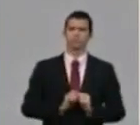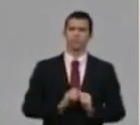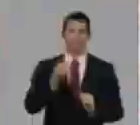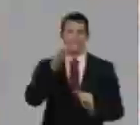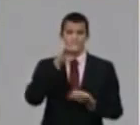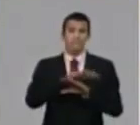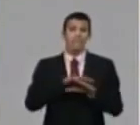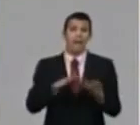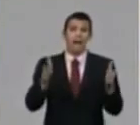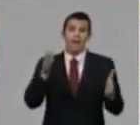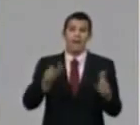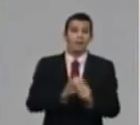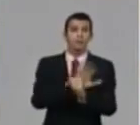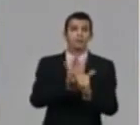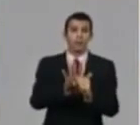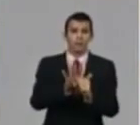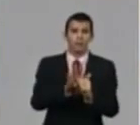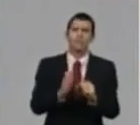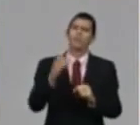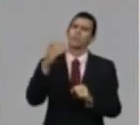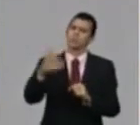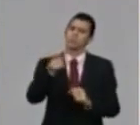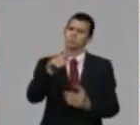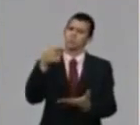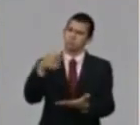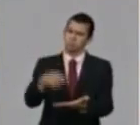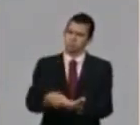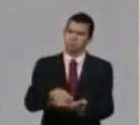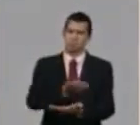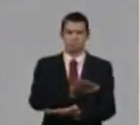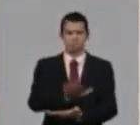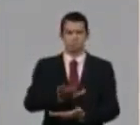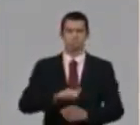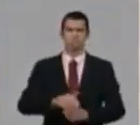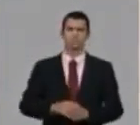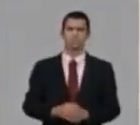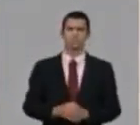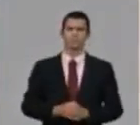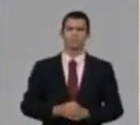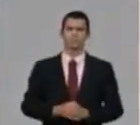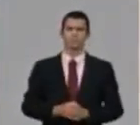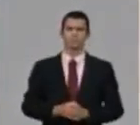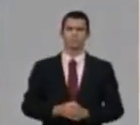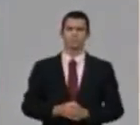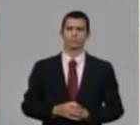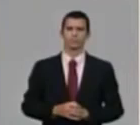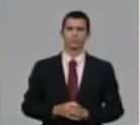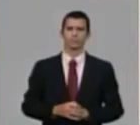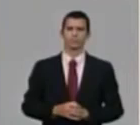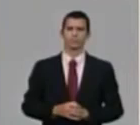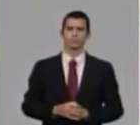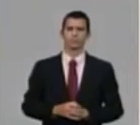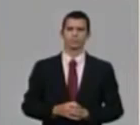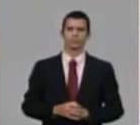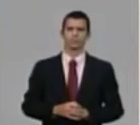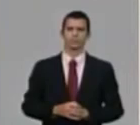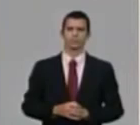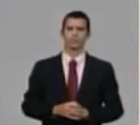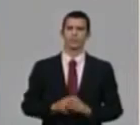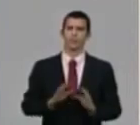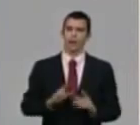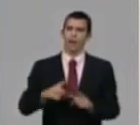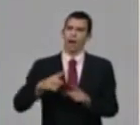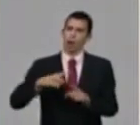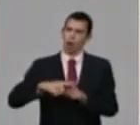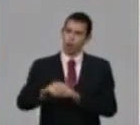beneficio a futuro. En esos casos. Hay otras medidas que están relacionadas con el sistema bancario, el acceso a